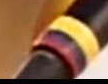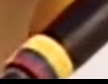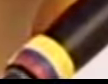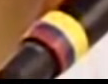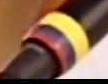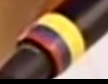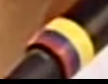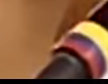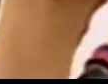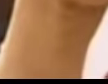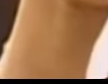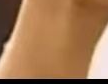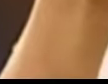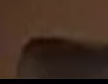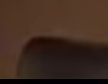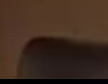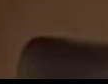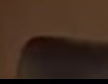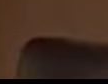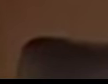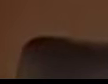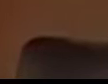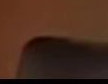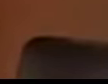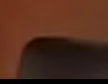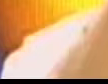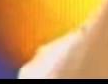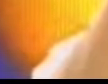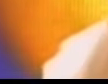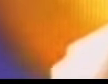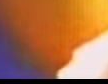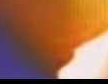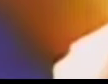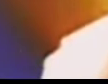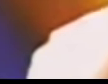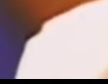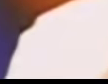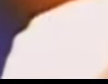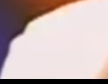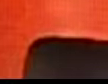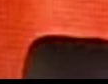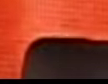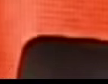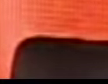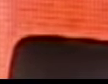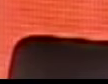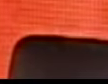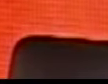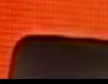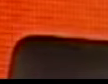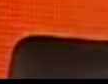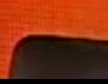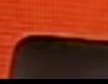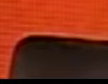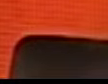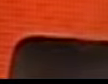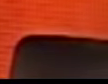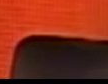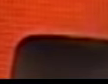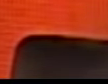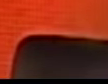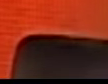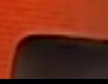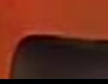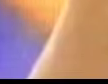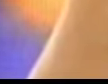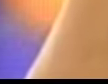centro, la bomba, todo eso, es duro. Pero ha mejorado nunca, bastante. Yo, mejorado nunca puedo bastante. Bailar tranquilo. 8 años de Revolución Ciudadana ya baila mejor de lo